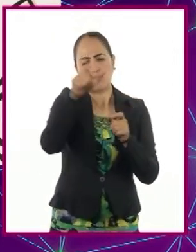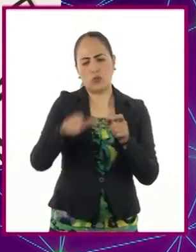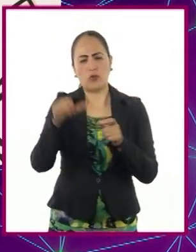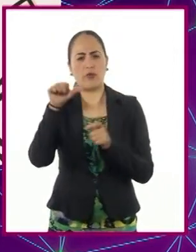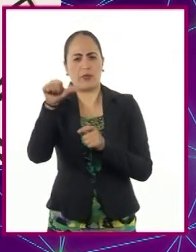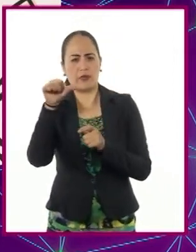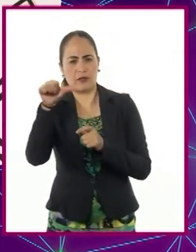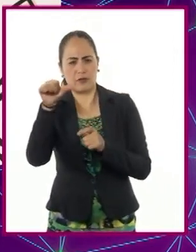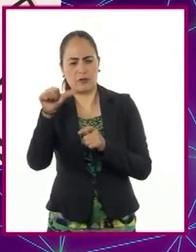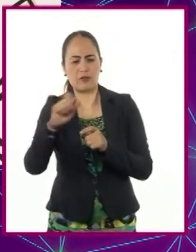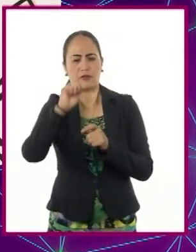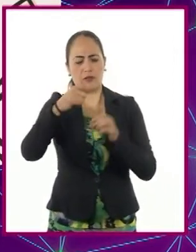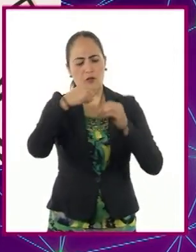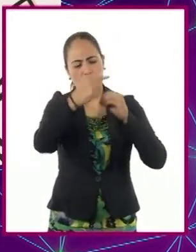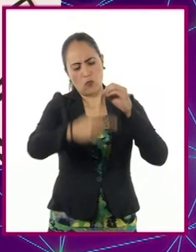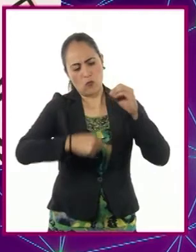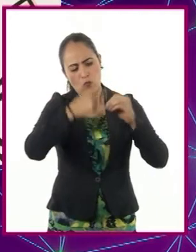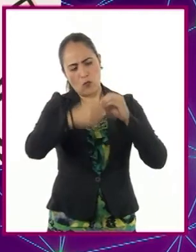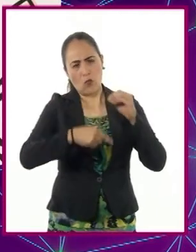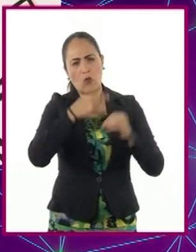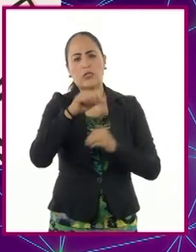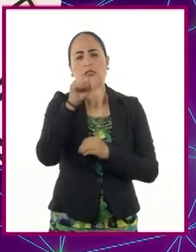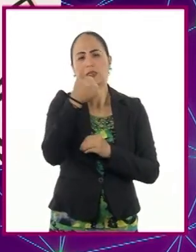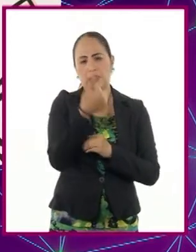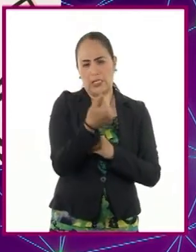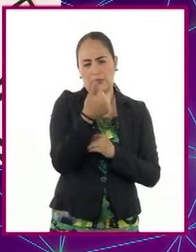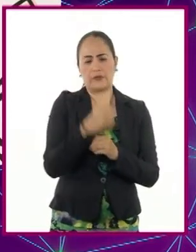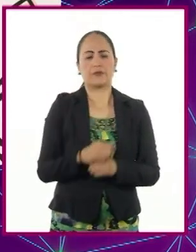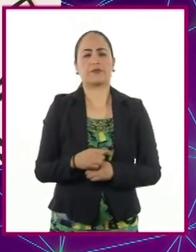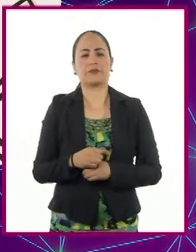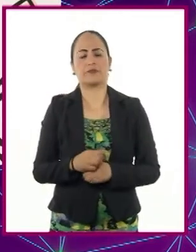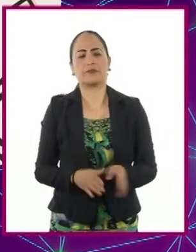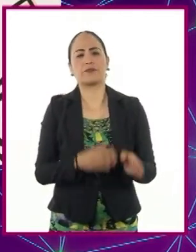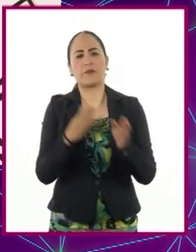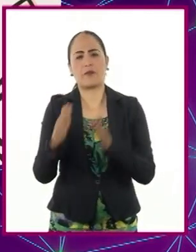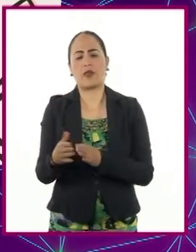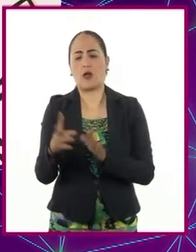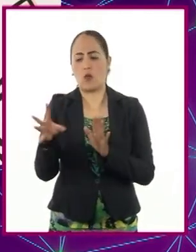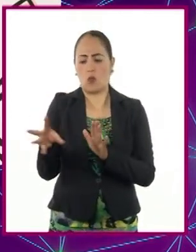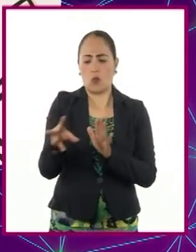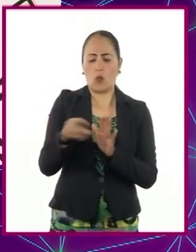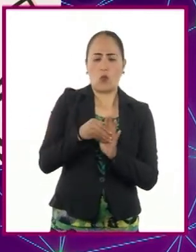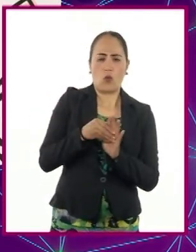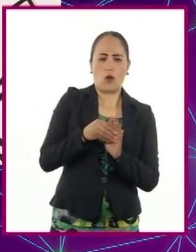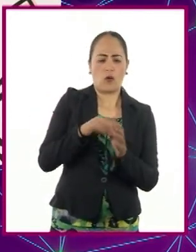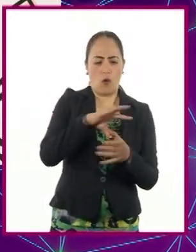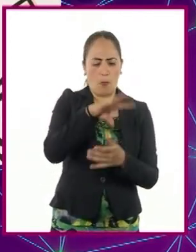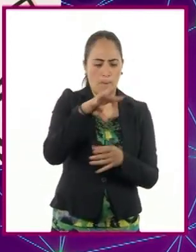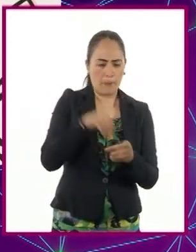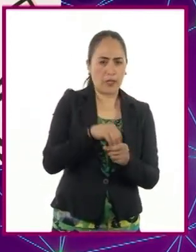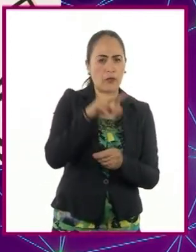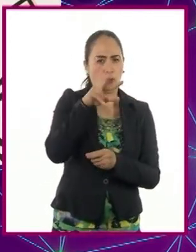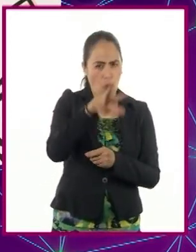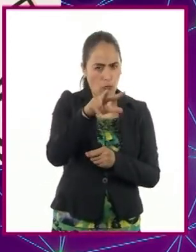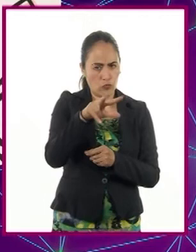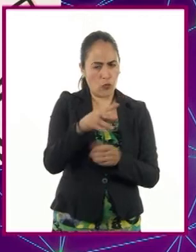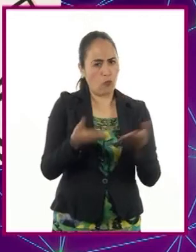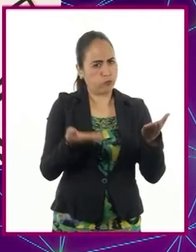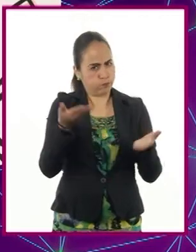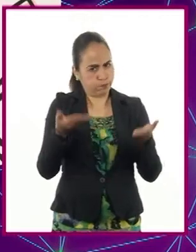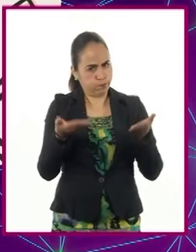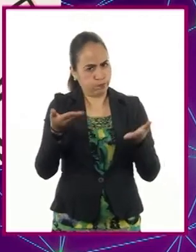tiene 6 electrones de valencia. Tiende a atraer 2 electrones para completar sus 8 electrones y ser un átomo